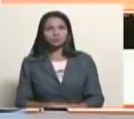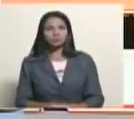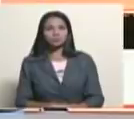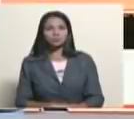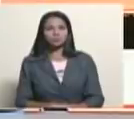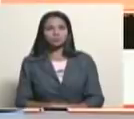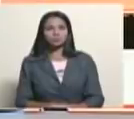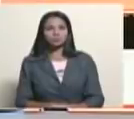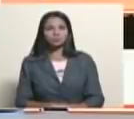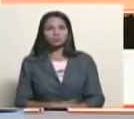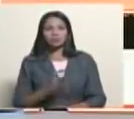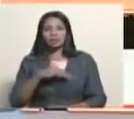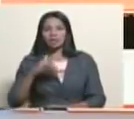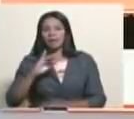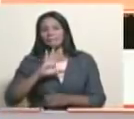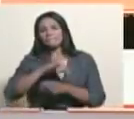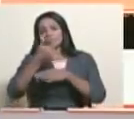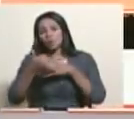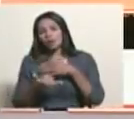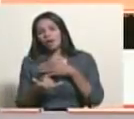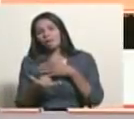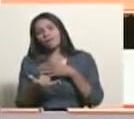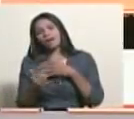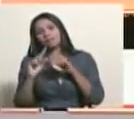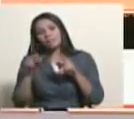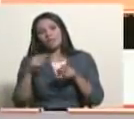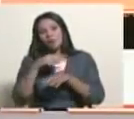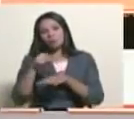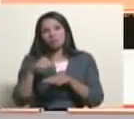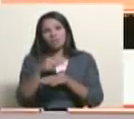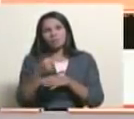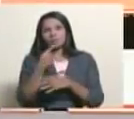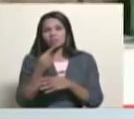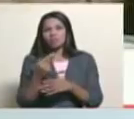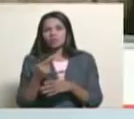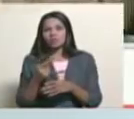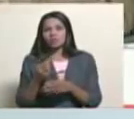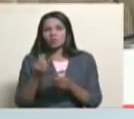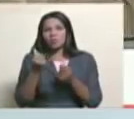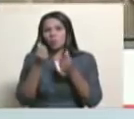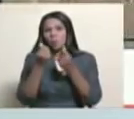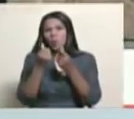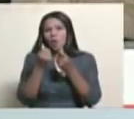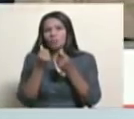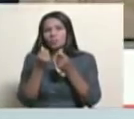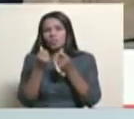Aquí había un programa en un tiempo que se llamaba ¿Cuánto vale el show?